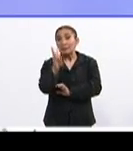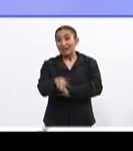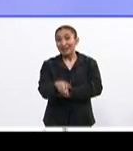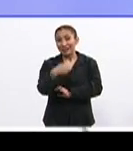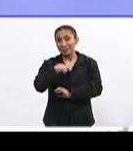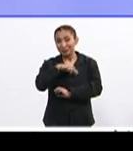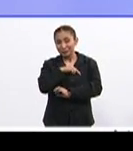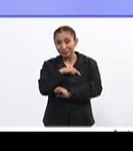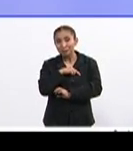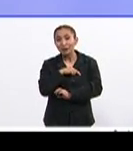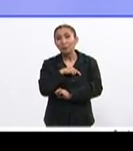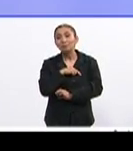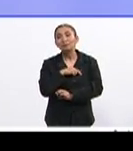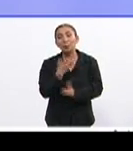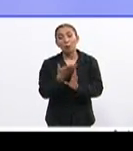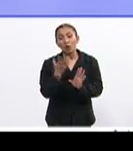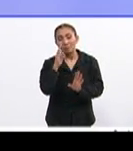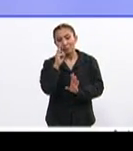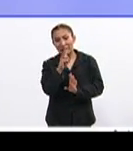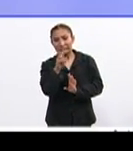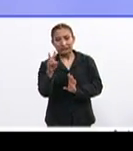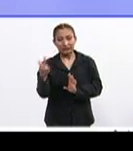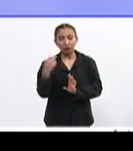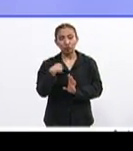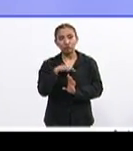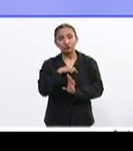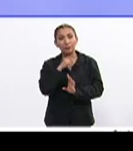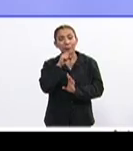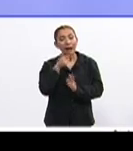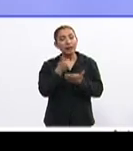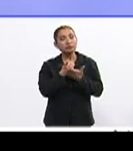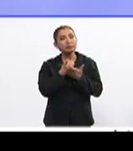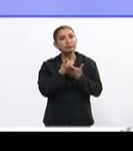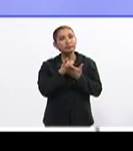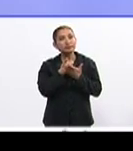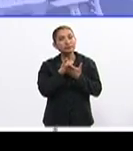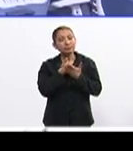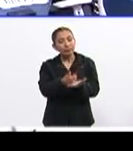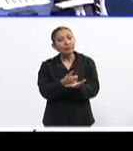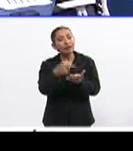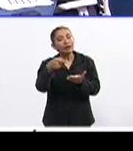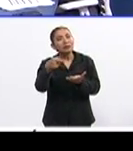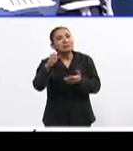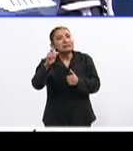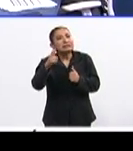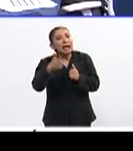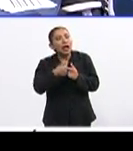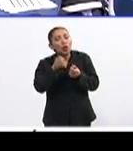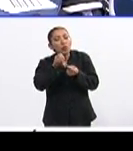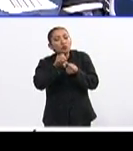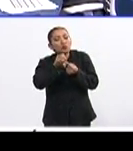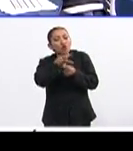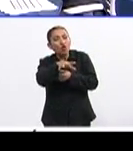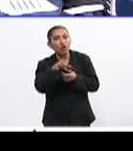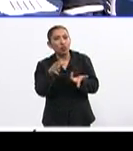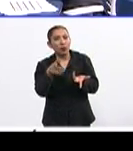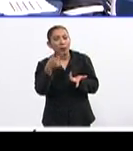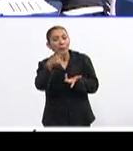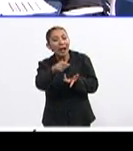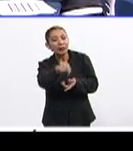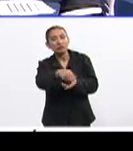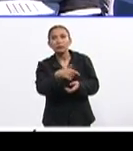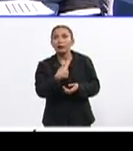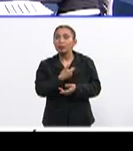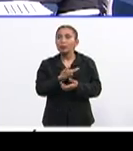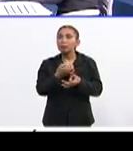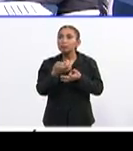realidad nosotros es muy, muy rico ver que somos también, que damos esa chispa de la vocación, ¿no? De